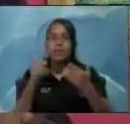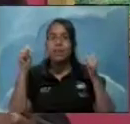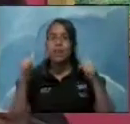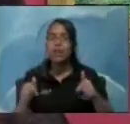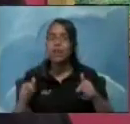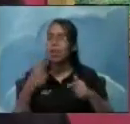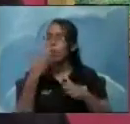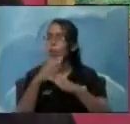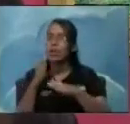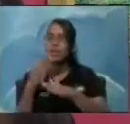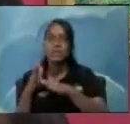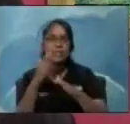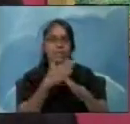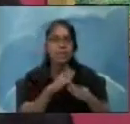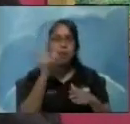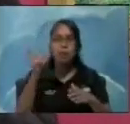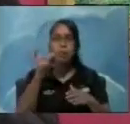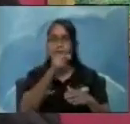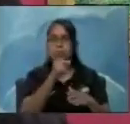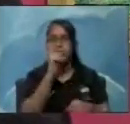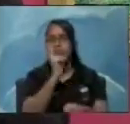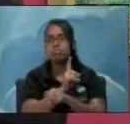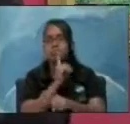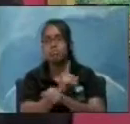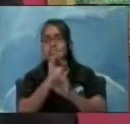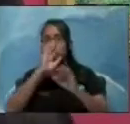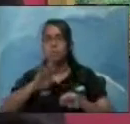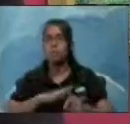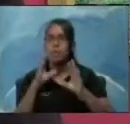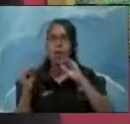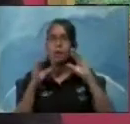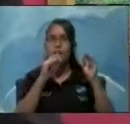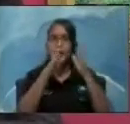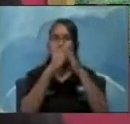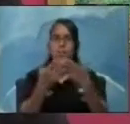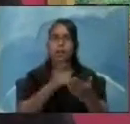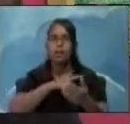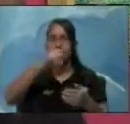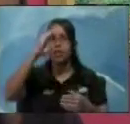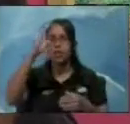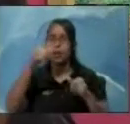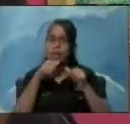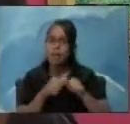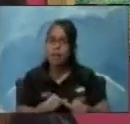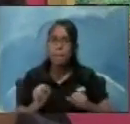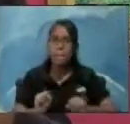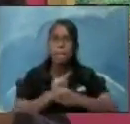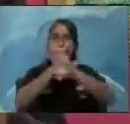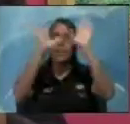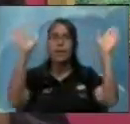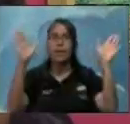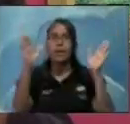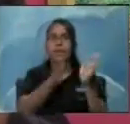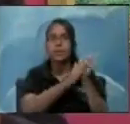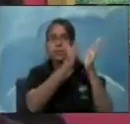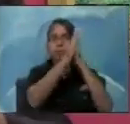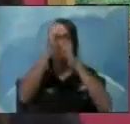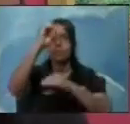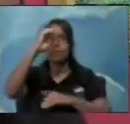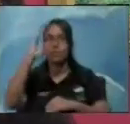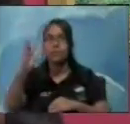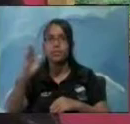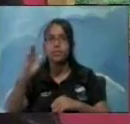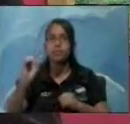cualquiera un cualquiera persona sencilla puede hablarle la palabra de Dios y quedamos perplejos alabado sea sea